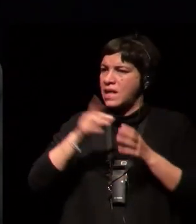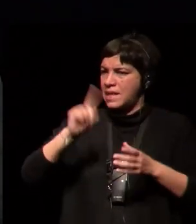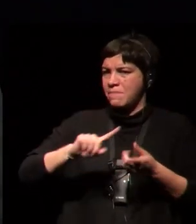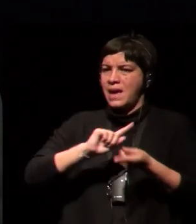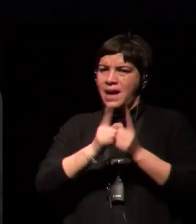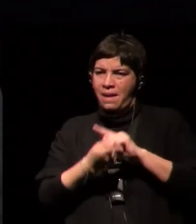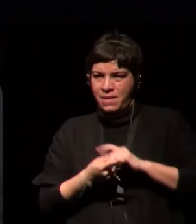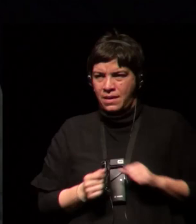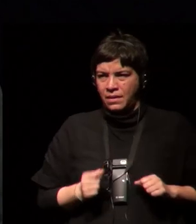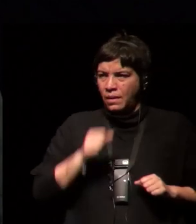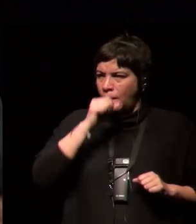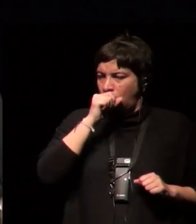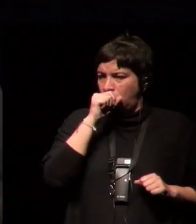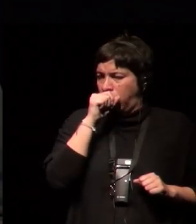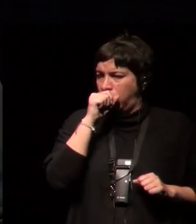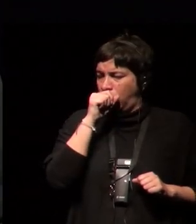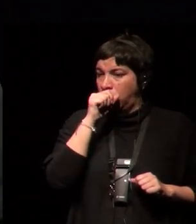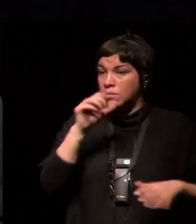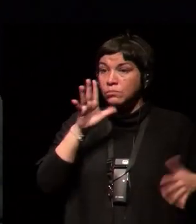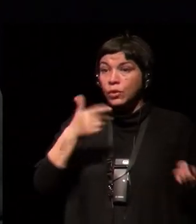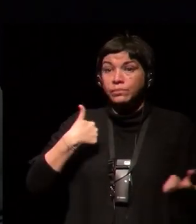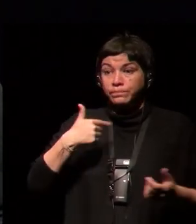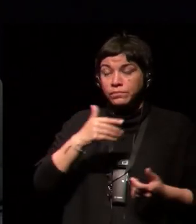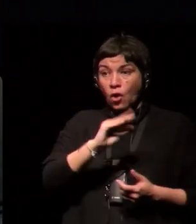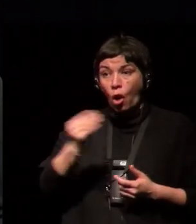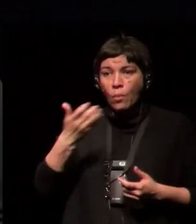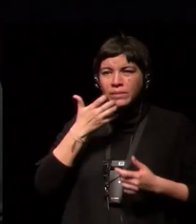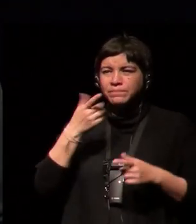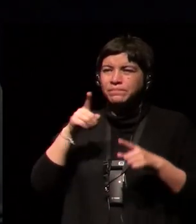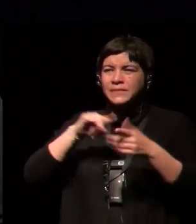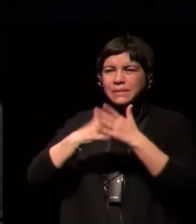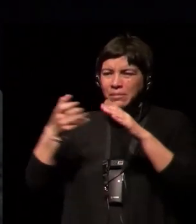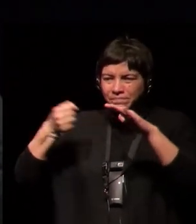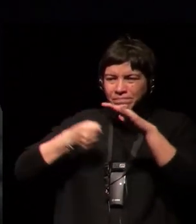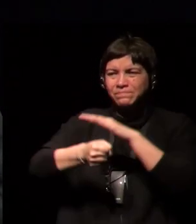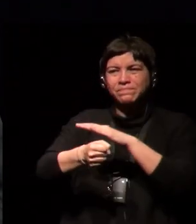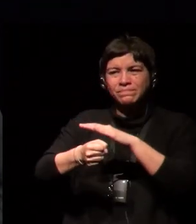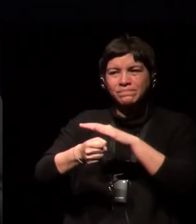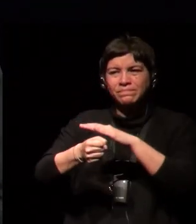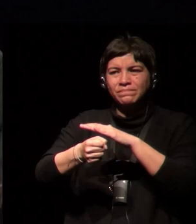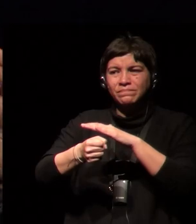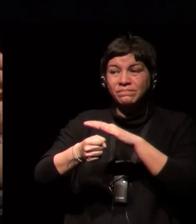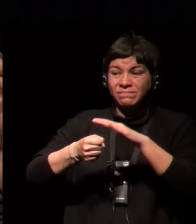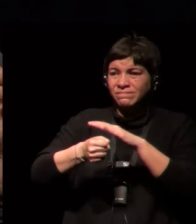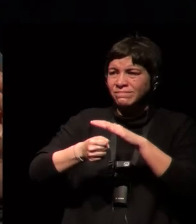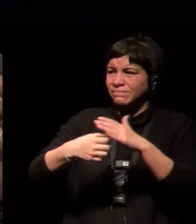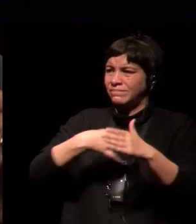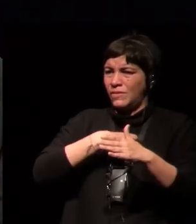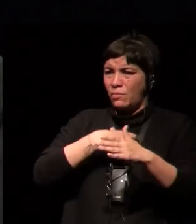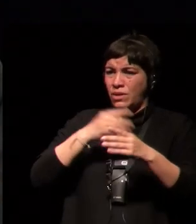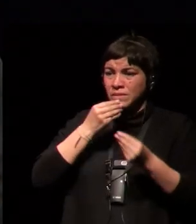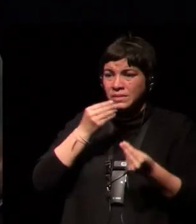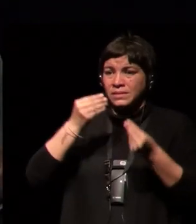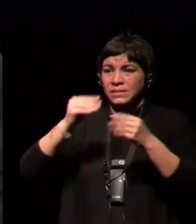ese joven que entra en ese sistema no podrá salir, y la siguiente persona siguiente joven que entra en ese